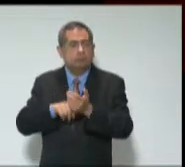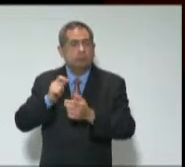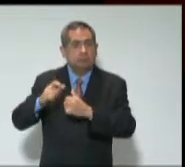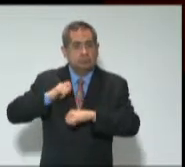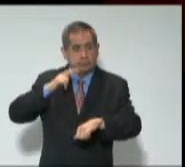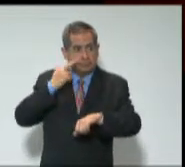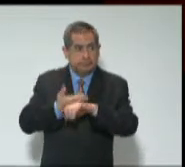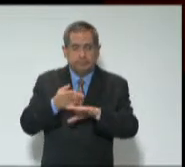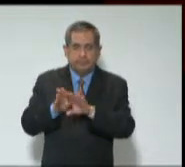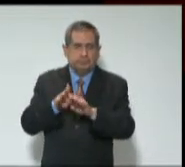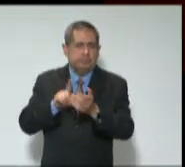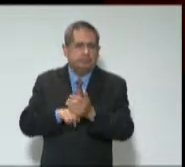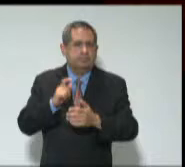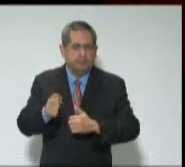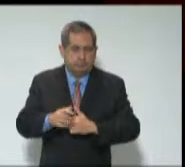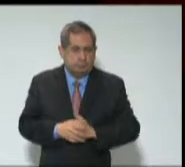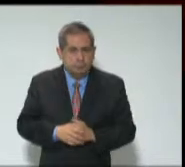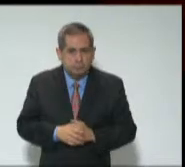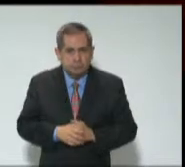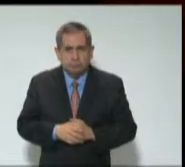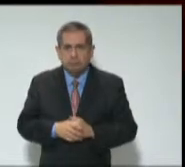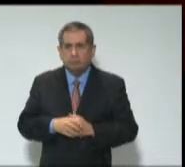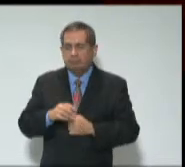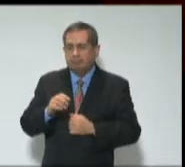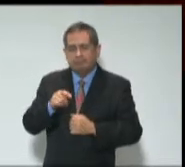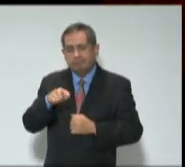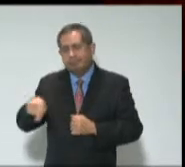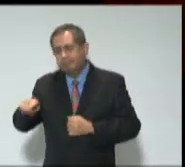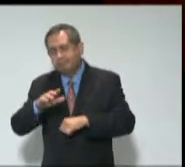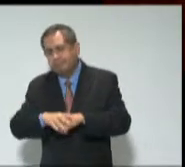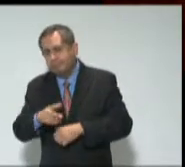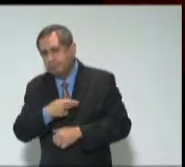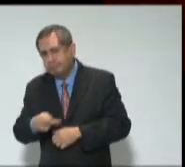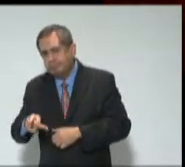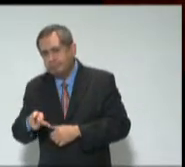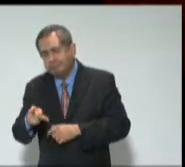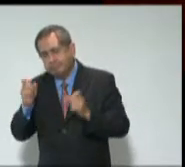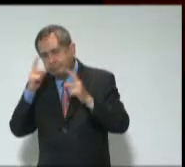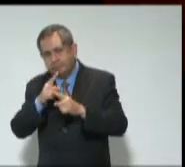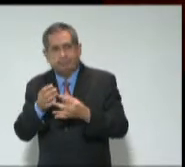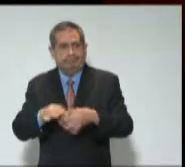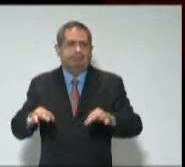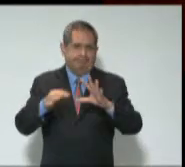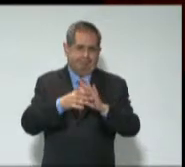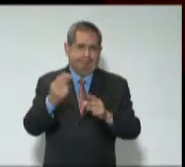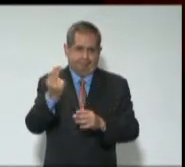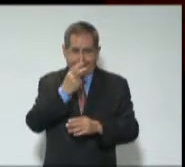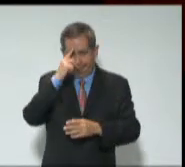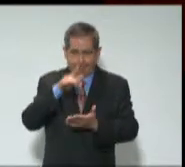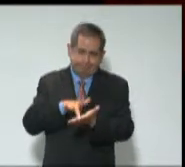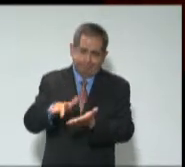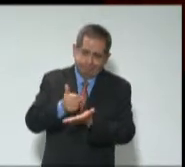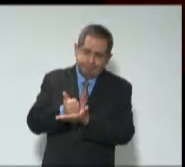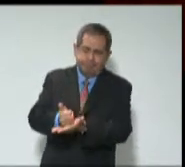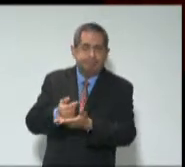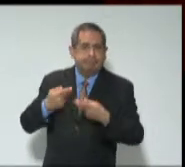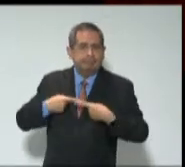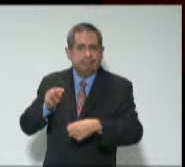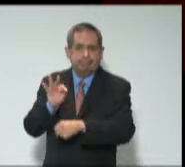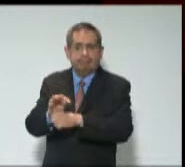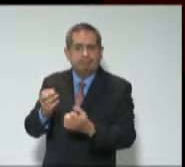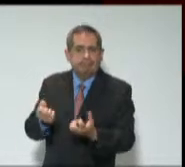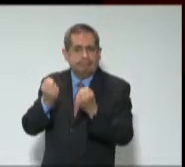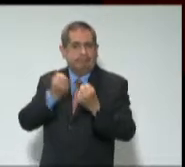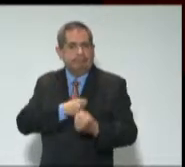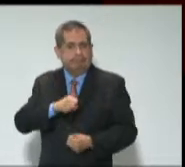Quienes se encuentran en situaciones de especial vulnerabilidad es vital para cayu a obar la salud de las personas